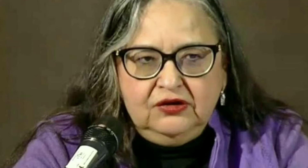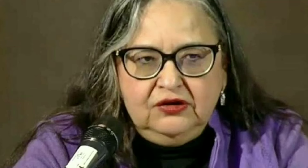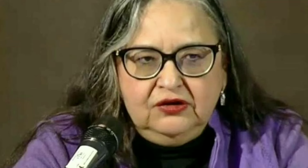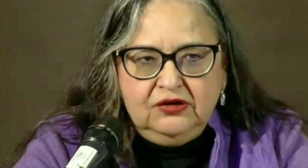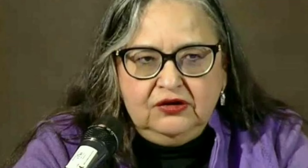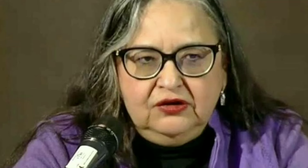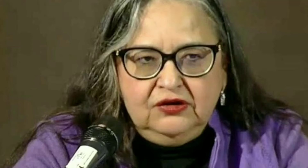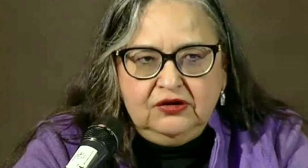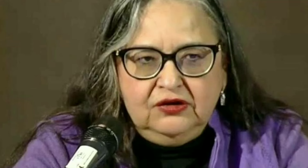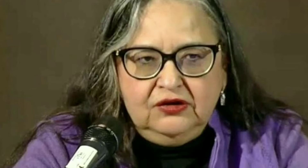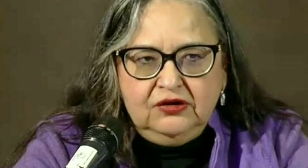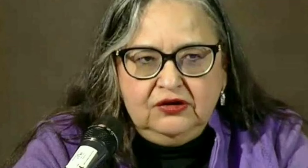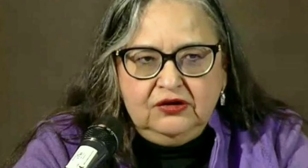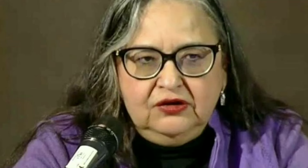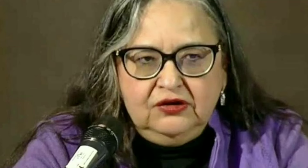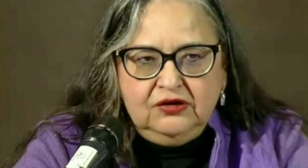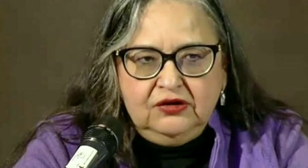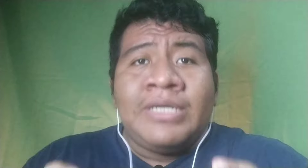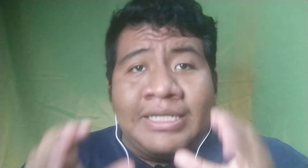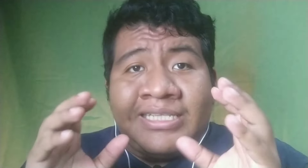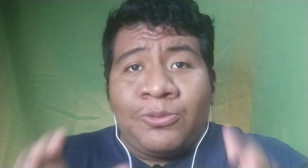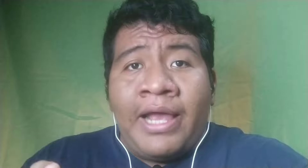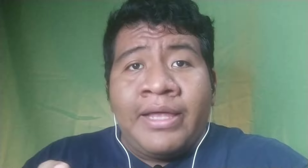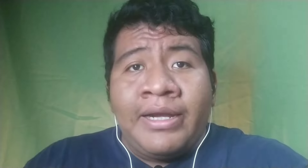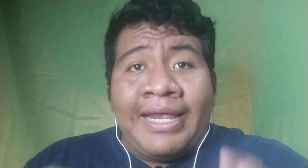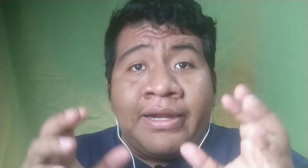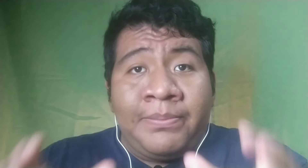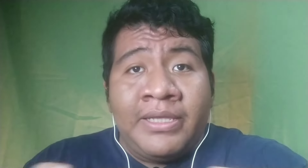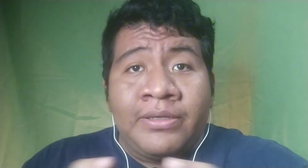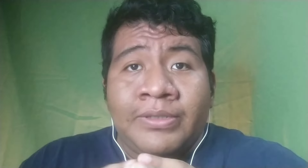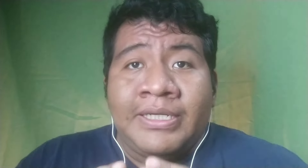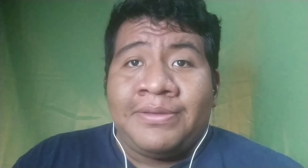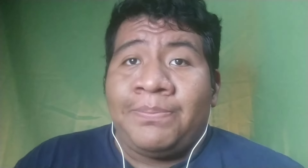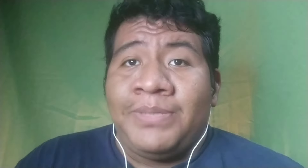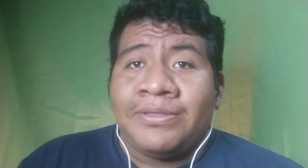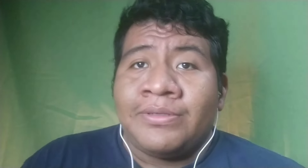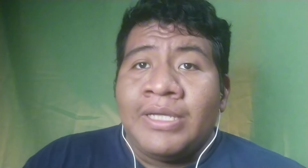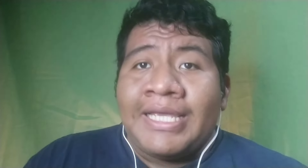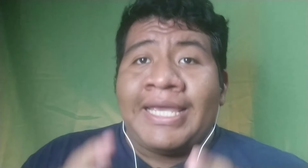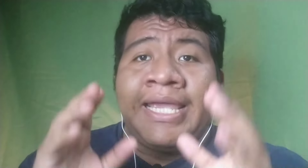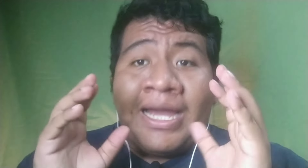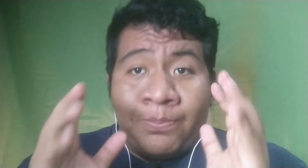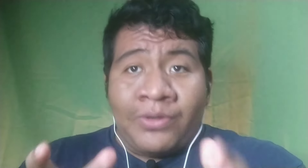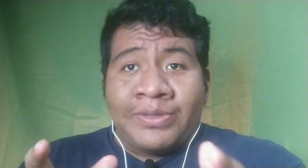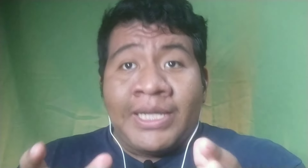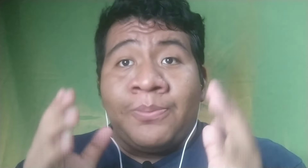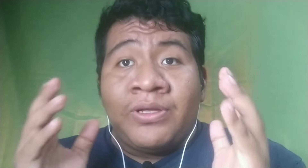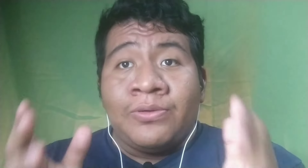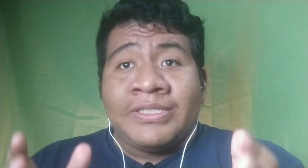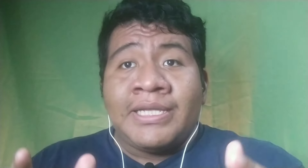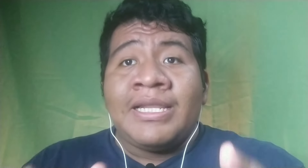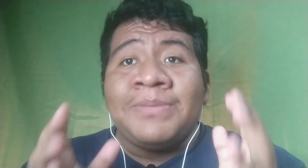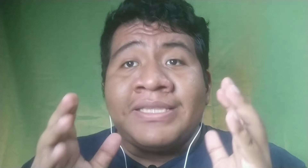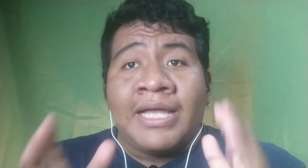al Poder Judicial. Textualmente esto dijo: les voy a dar el remedio y el trapito, que aporte el